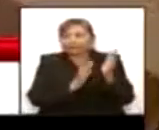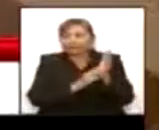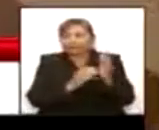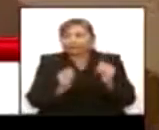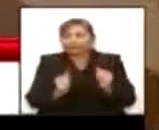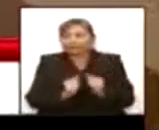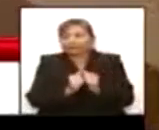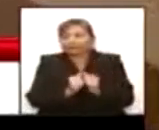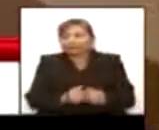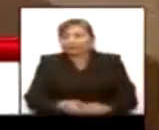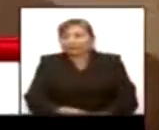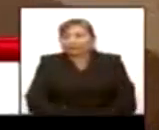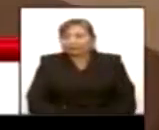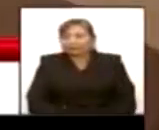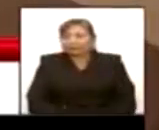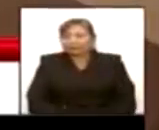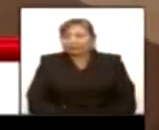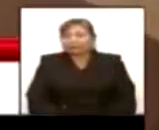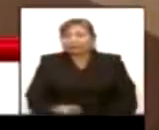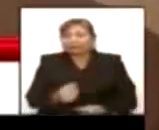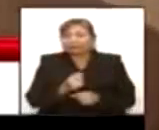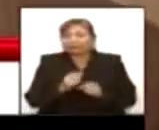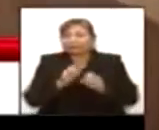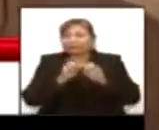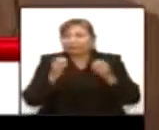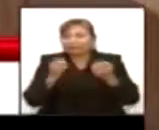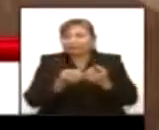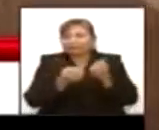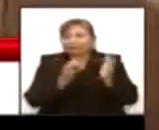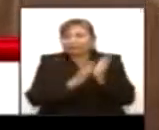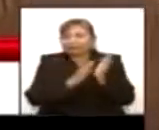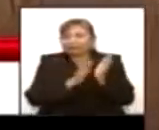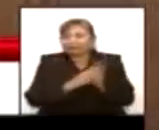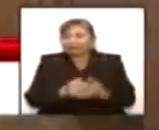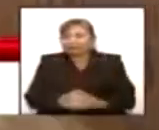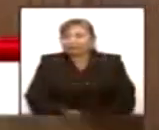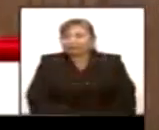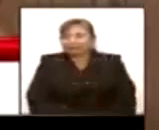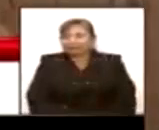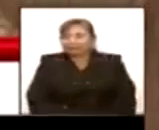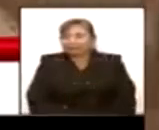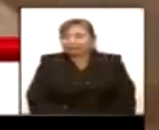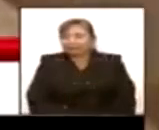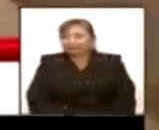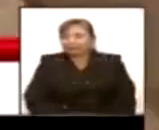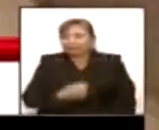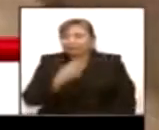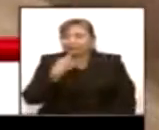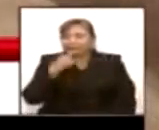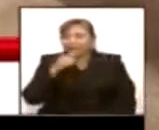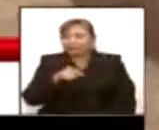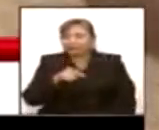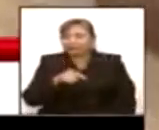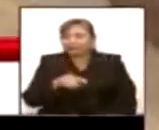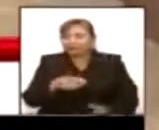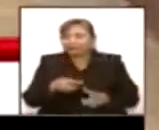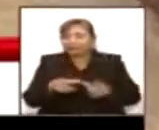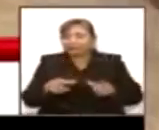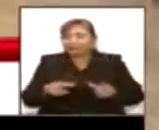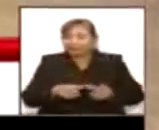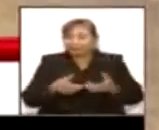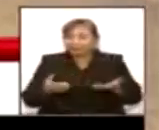adjunta, saludar al equipo de la Defensoría y si este espacio